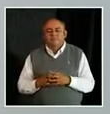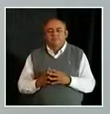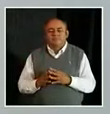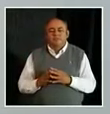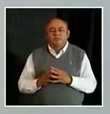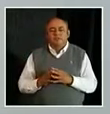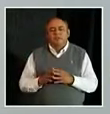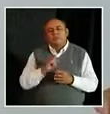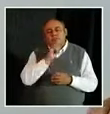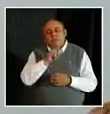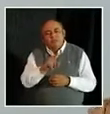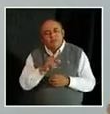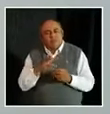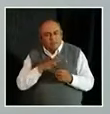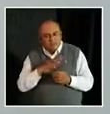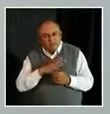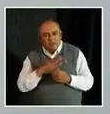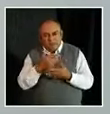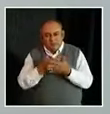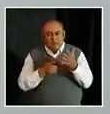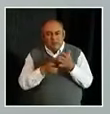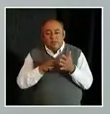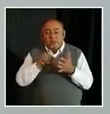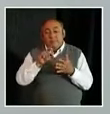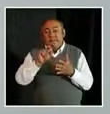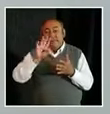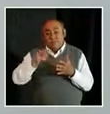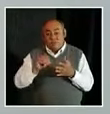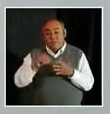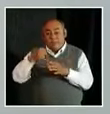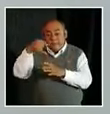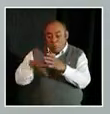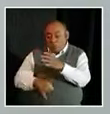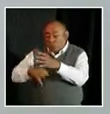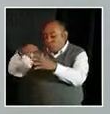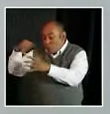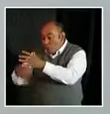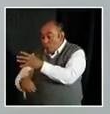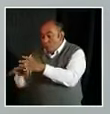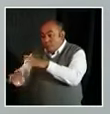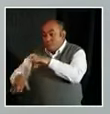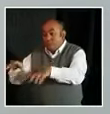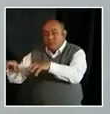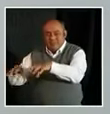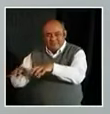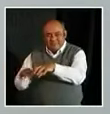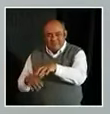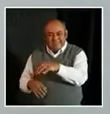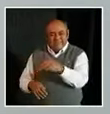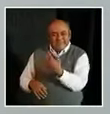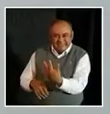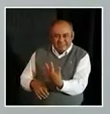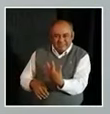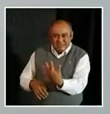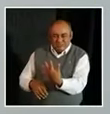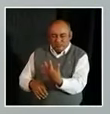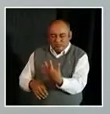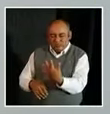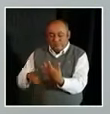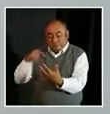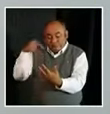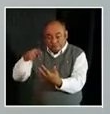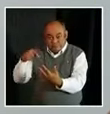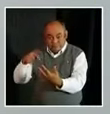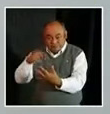En lo que se refiere a los 29 pozos, efectivamente los primeros 5 que se han aforado nos han